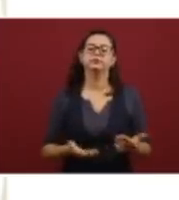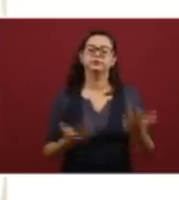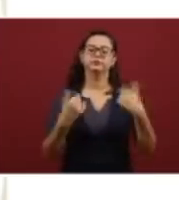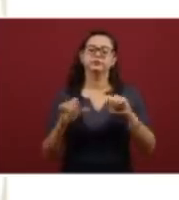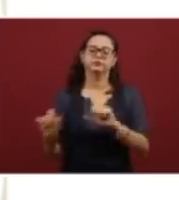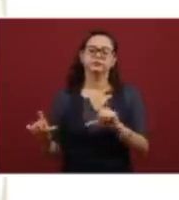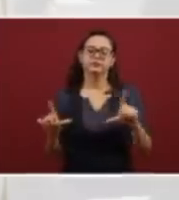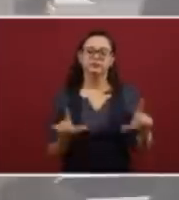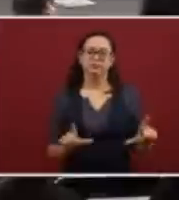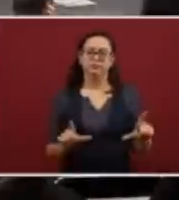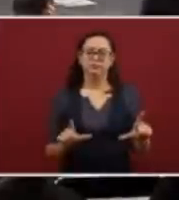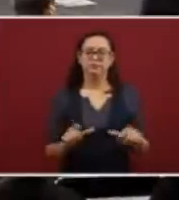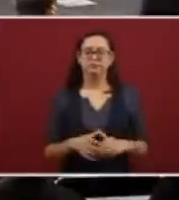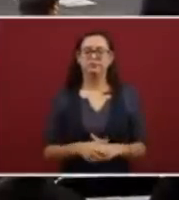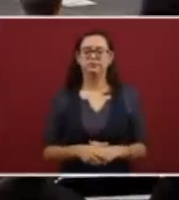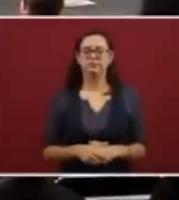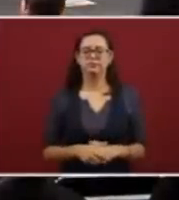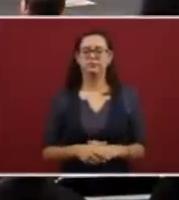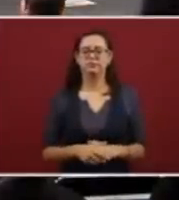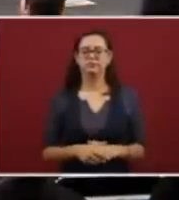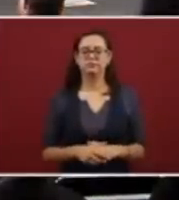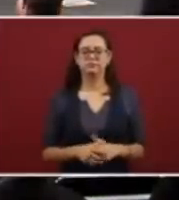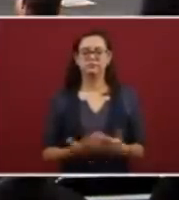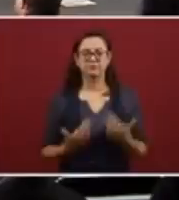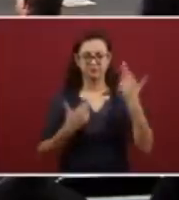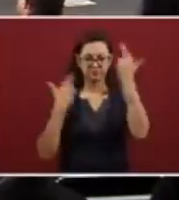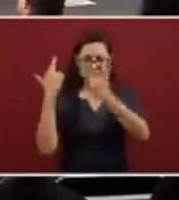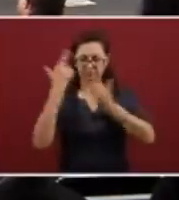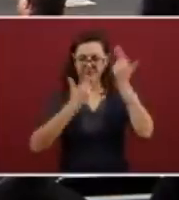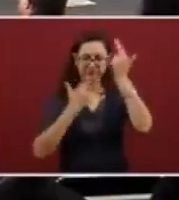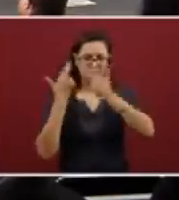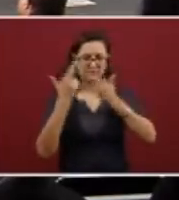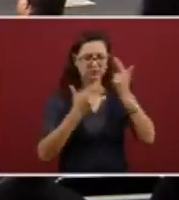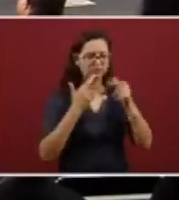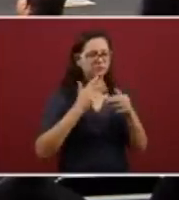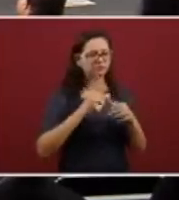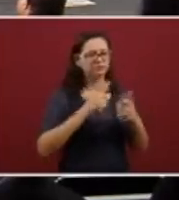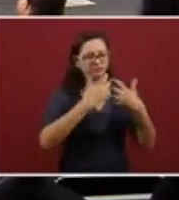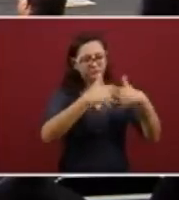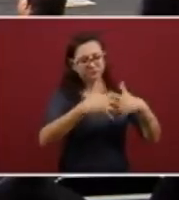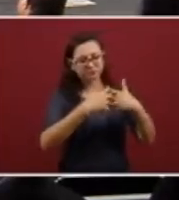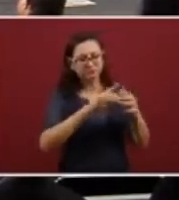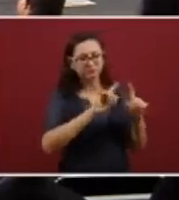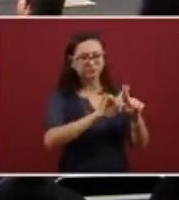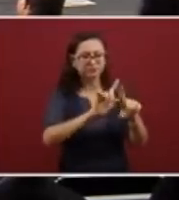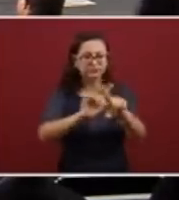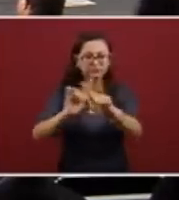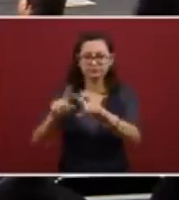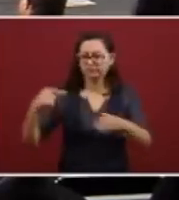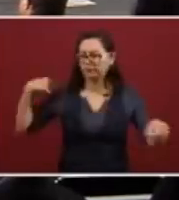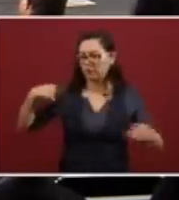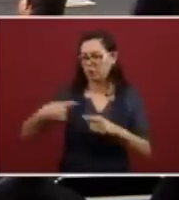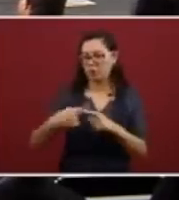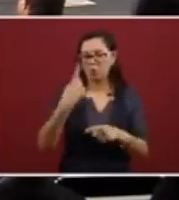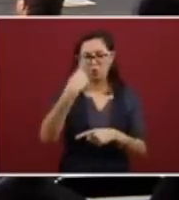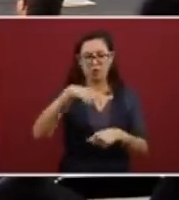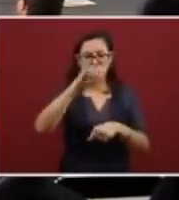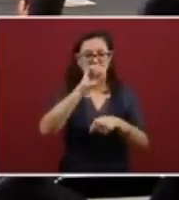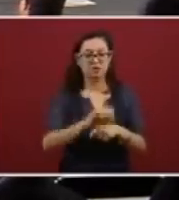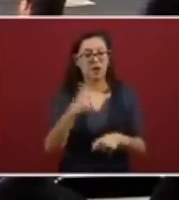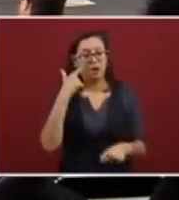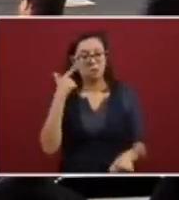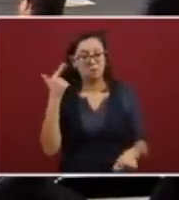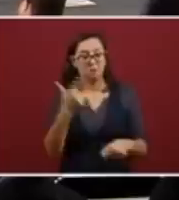ver el bloqueo se obtuvo en las verificaciones de gasolineras en esta semana que tenemos algún hallazgo